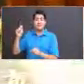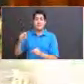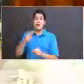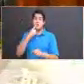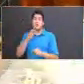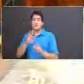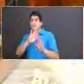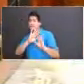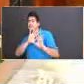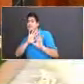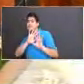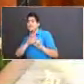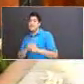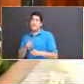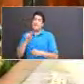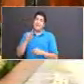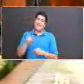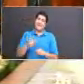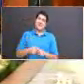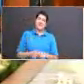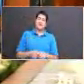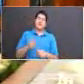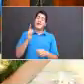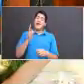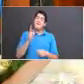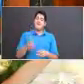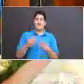Es un disuasivo tremendo, ¿va?